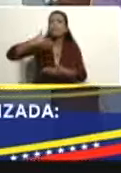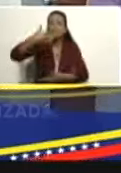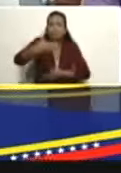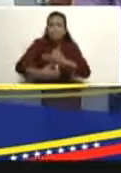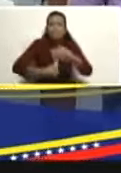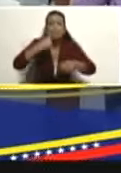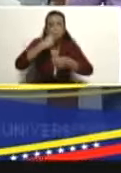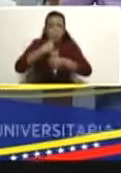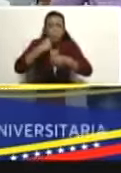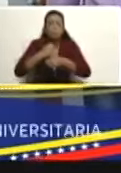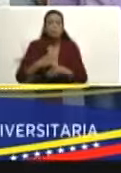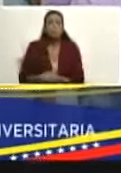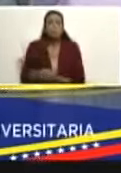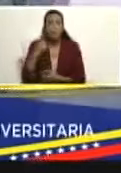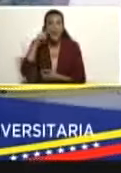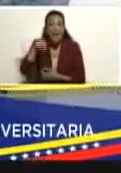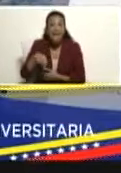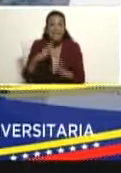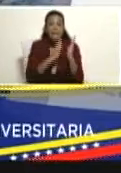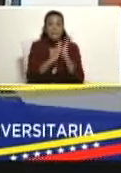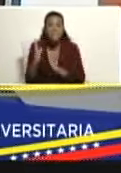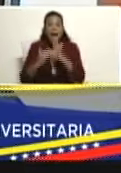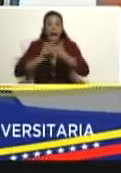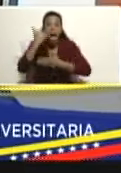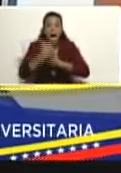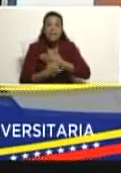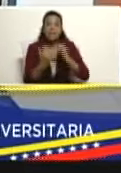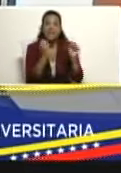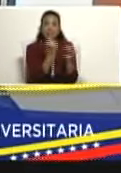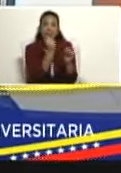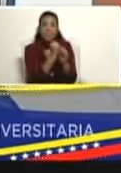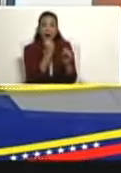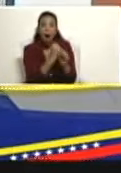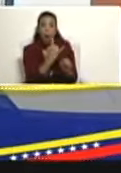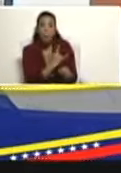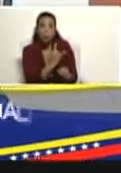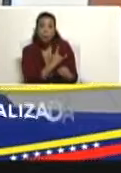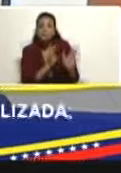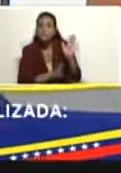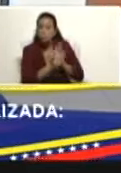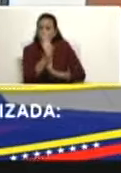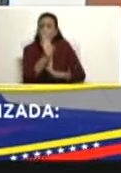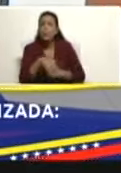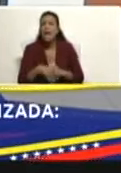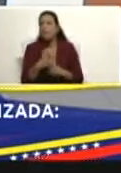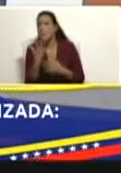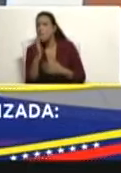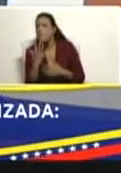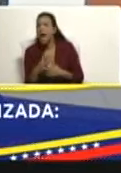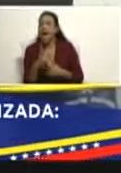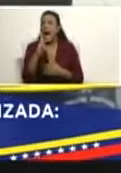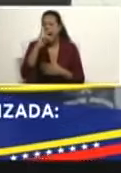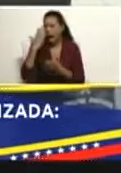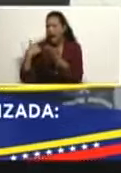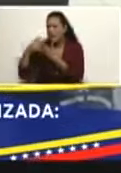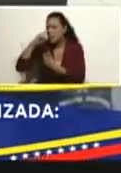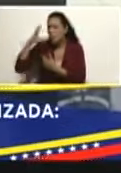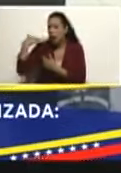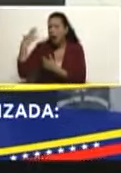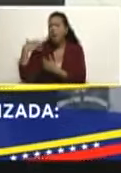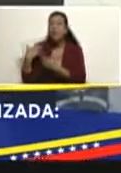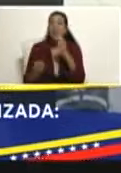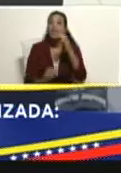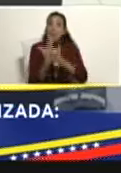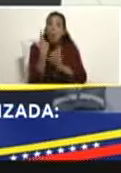esta experiencia y este programa de grado que aquí se ha venido desarrollando desde hace ya algunos años, se